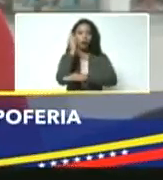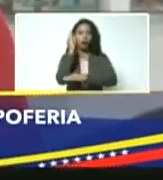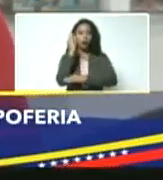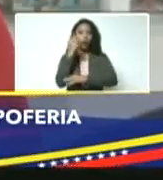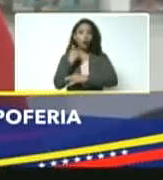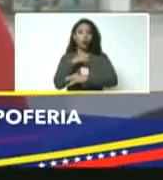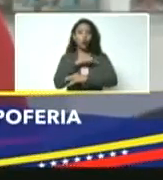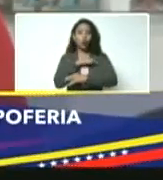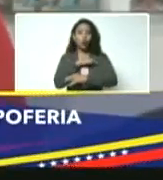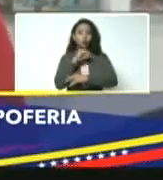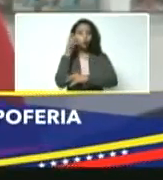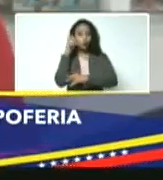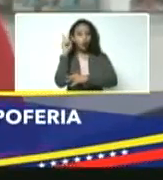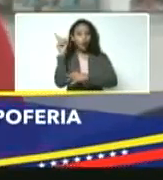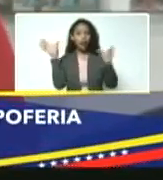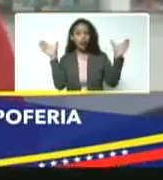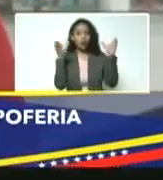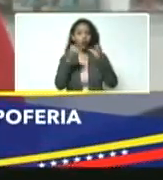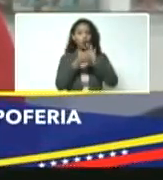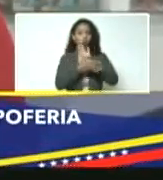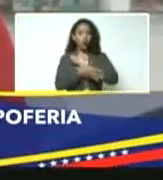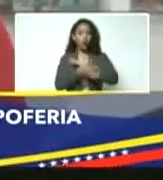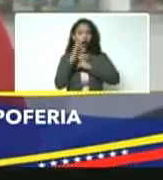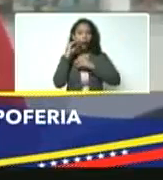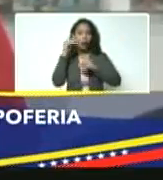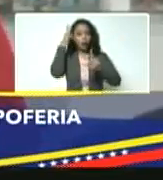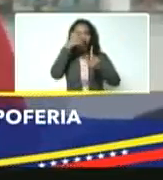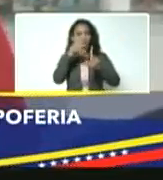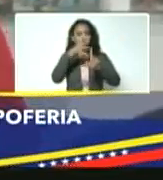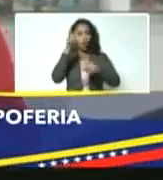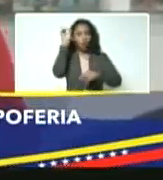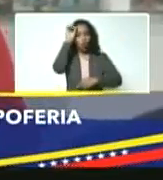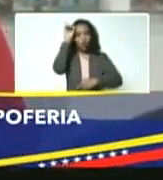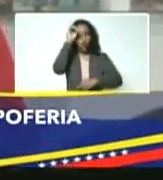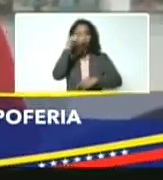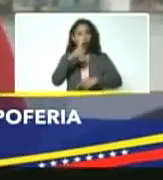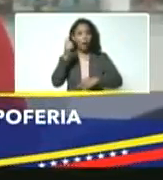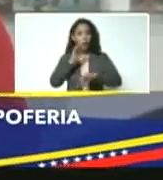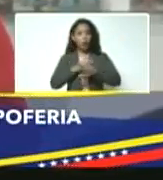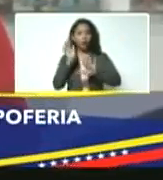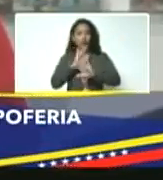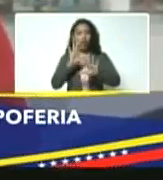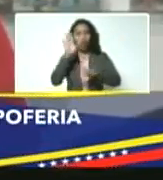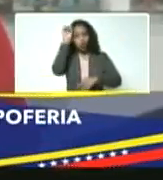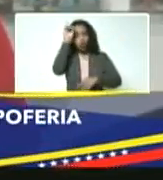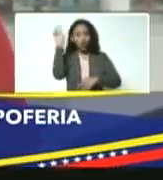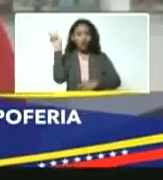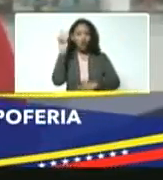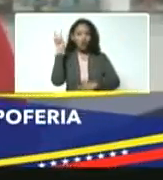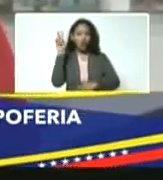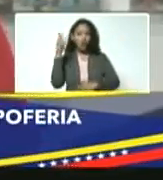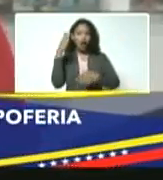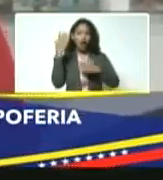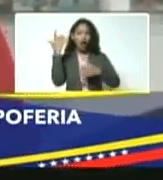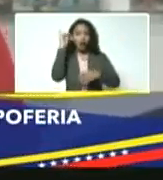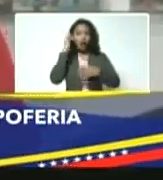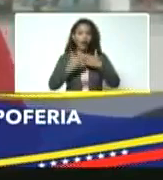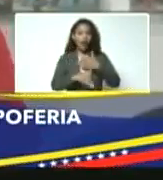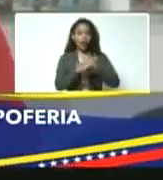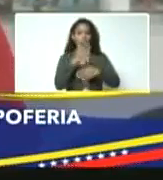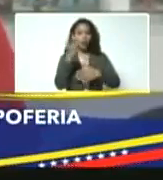nosotros escuchamos en esta cumbre hablar de formación docente, es porque ya los docentes venezolanos han avanzado. Cuando